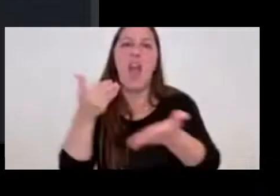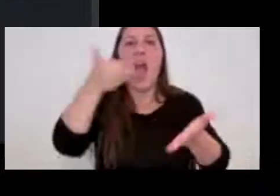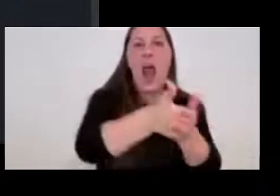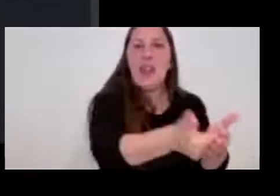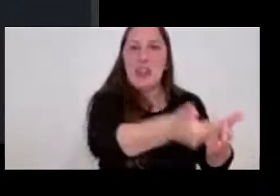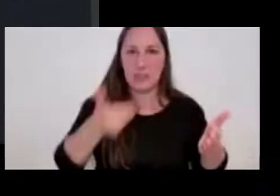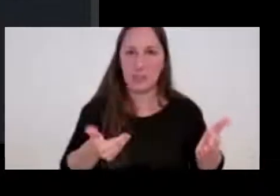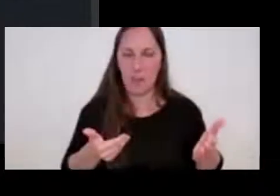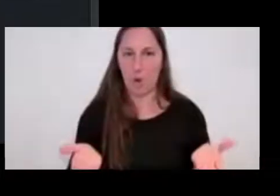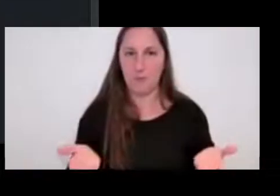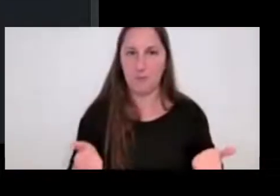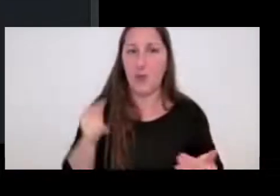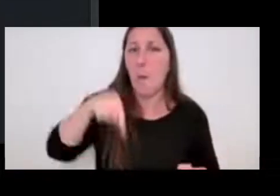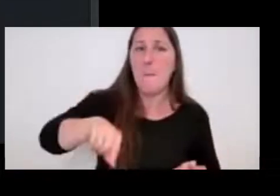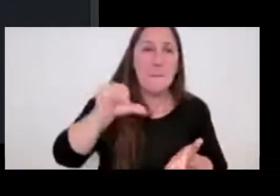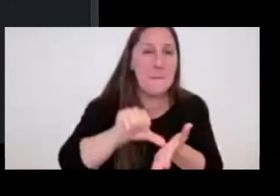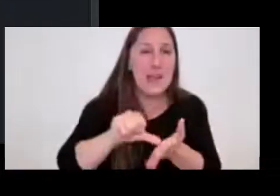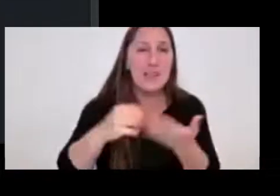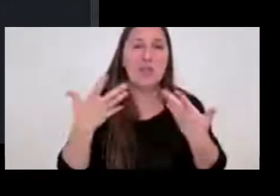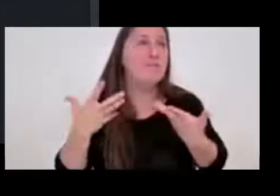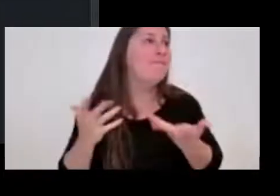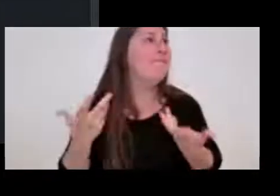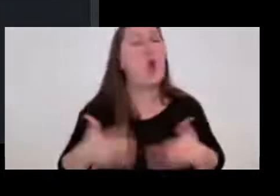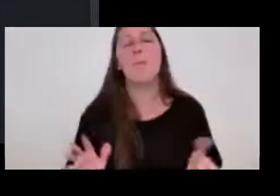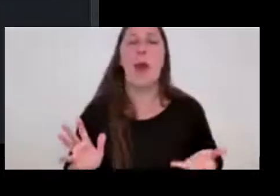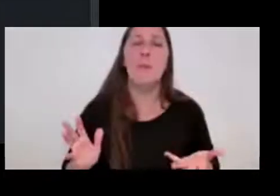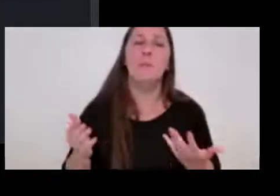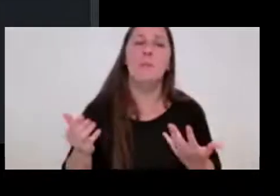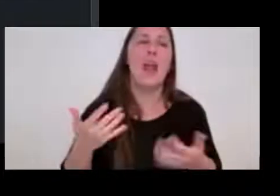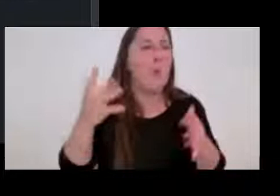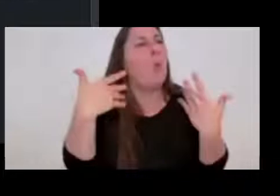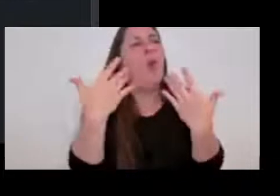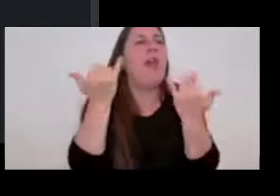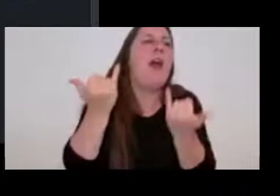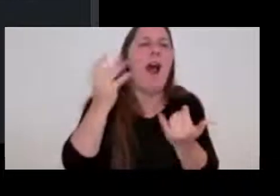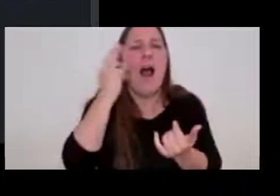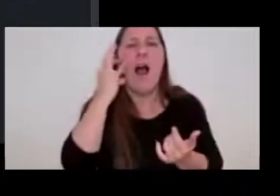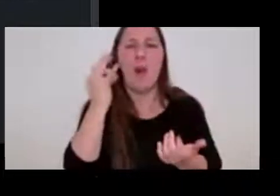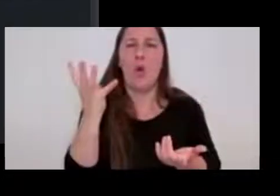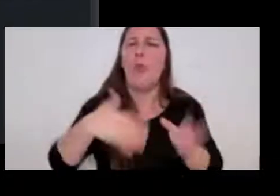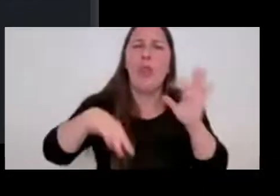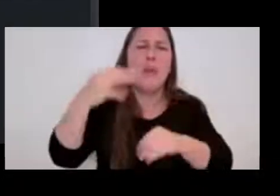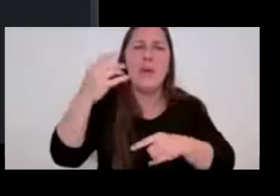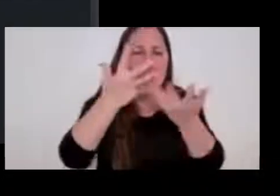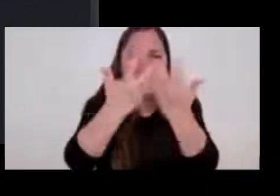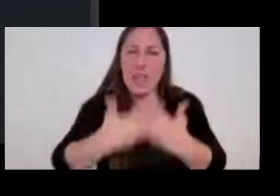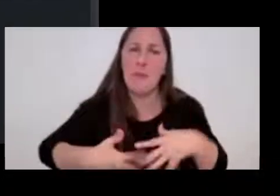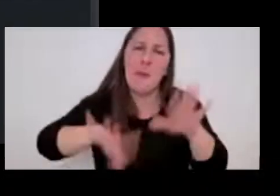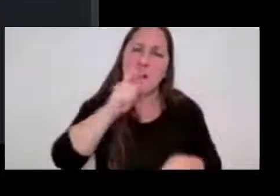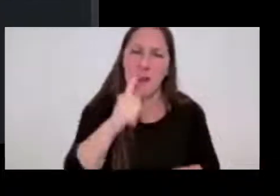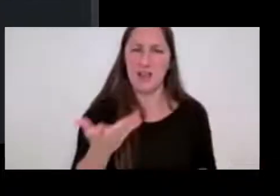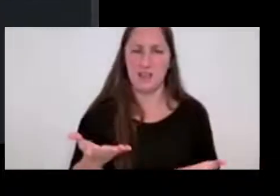estar. En un país normal, digamos, puede ser que esté, no digo que no esté, pero quiero decir, tiene que ser más sencillo. Tiene que ser una